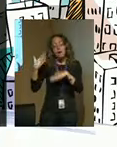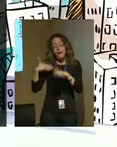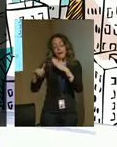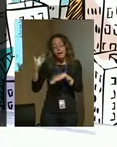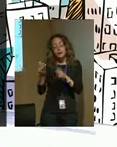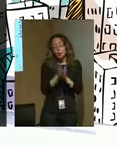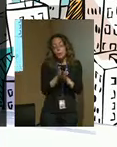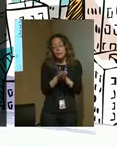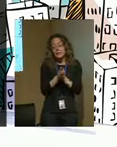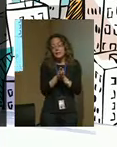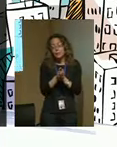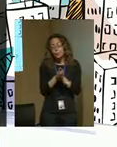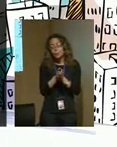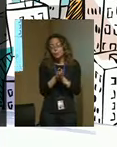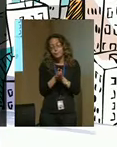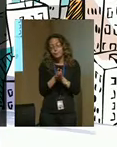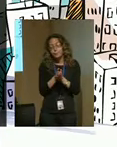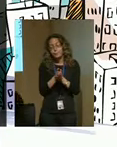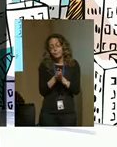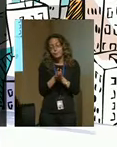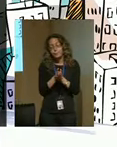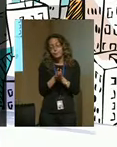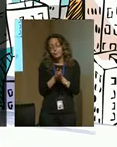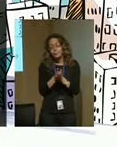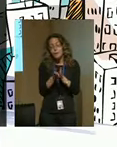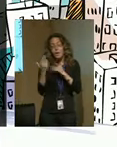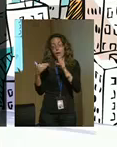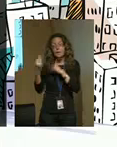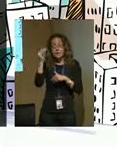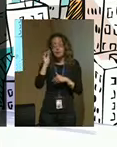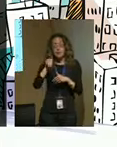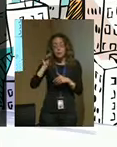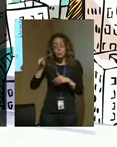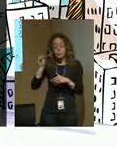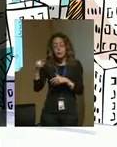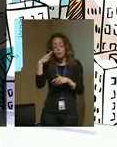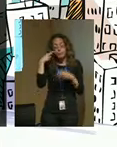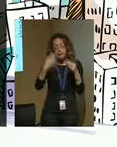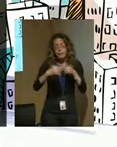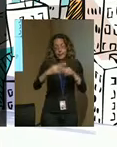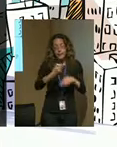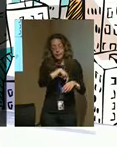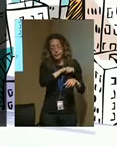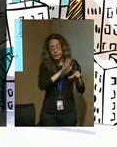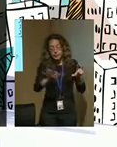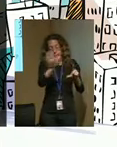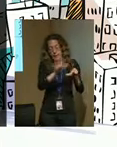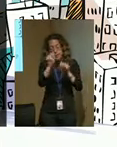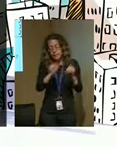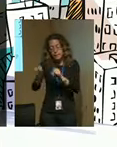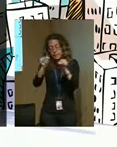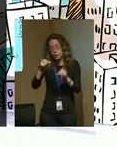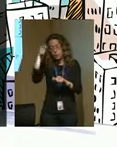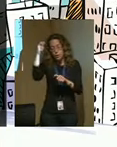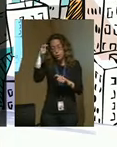el compañero que antes ha hecho una pregunta, es cierto, es verdad que en España el Defensor del Pueblo y